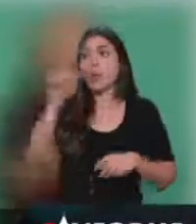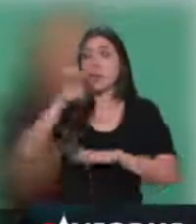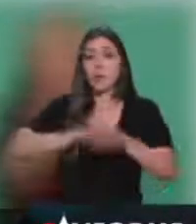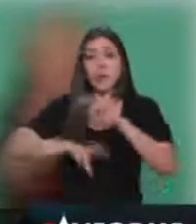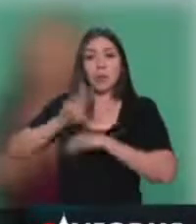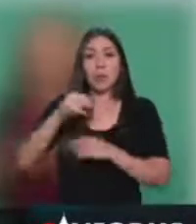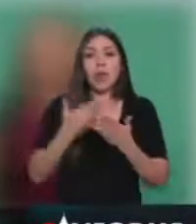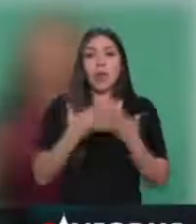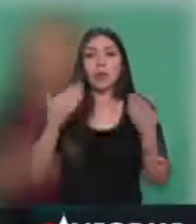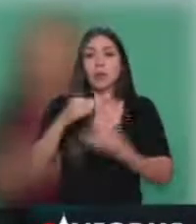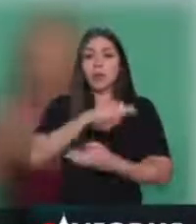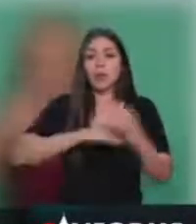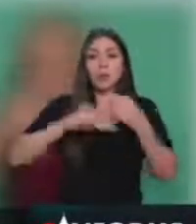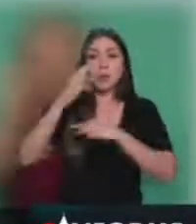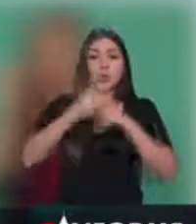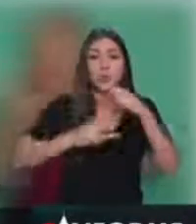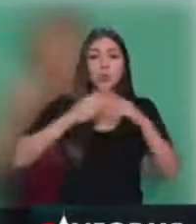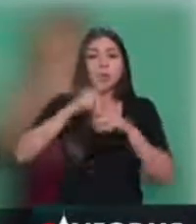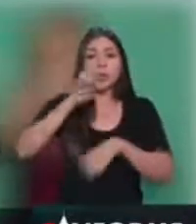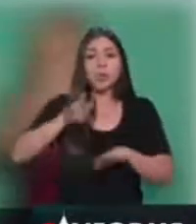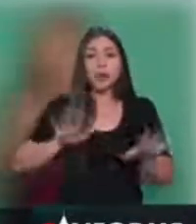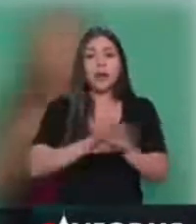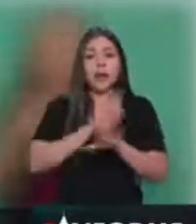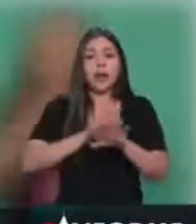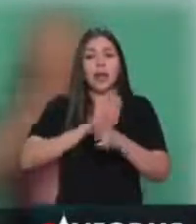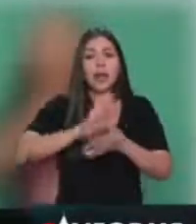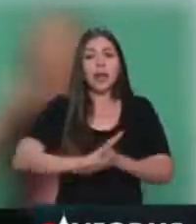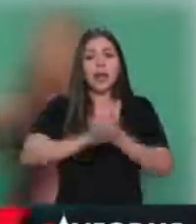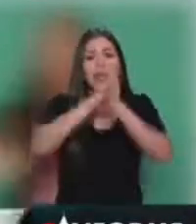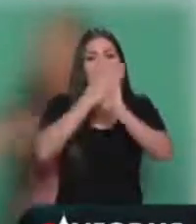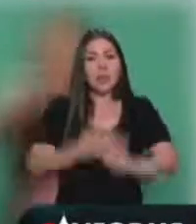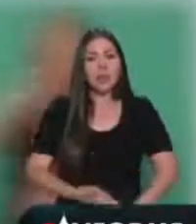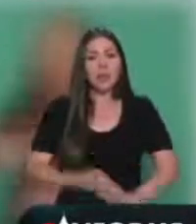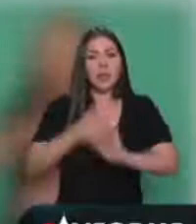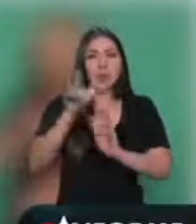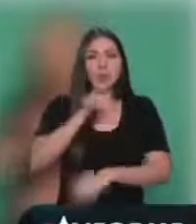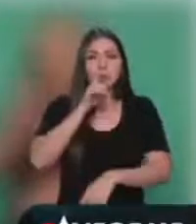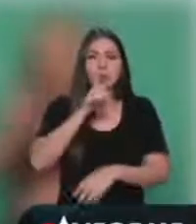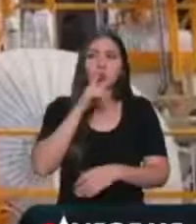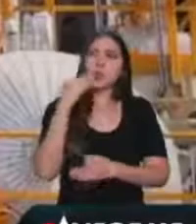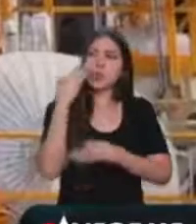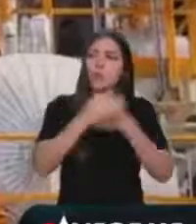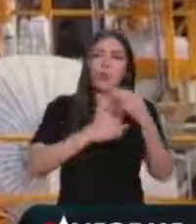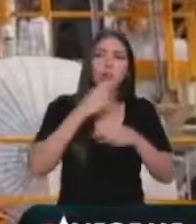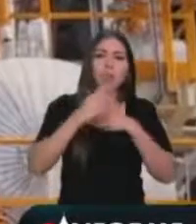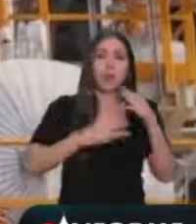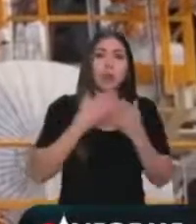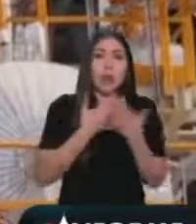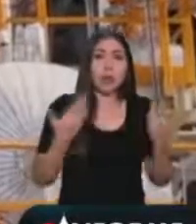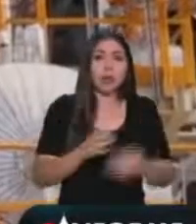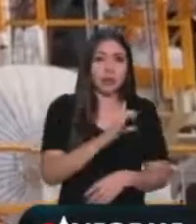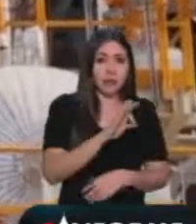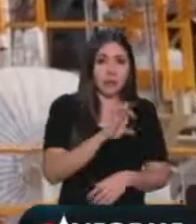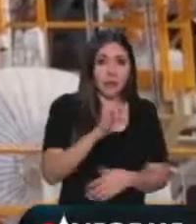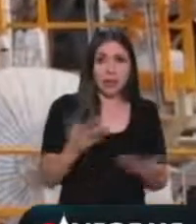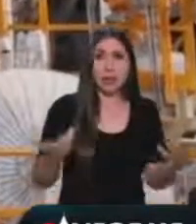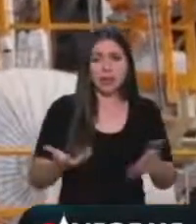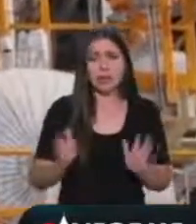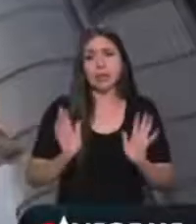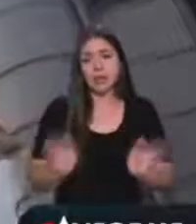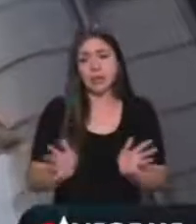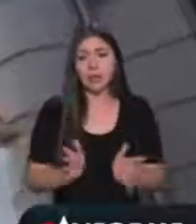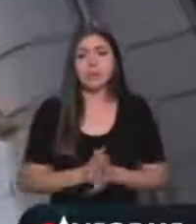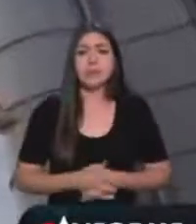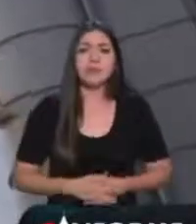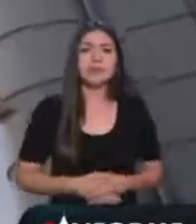dando en todo el mundo. Y eso ya lo hace la CFE y lo hace el FIDE. Sus principales